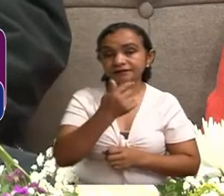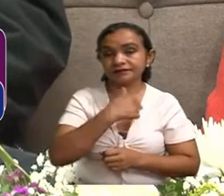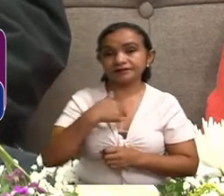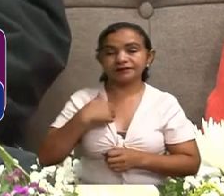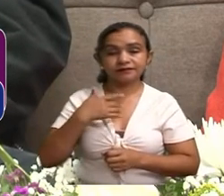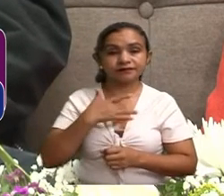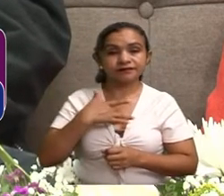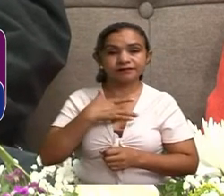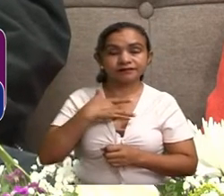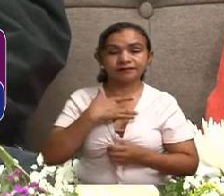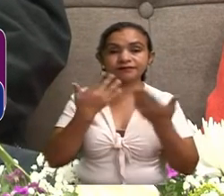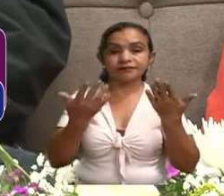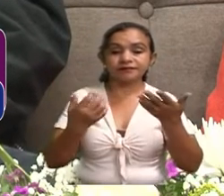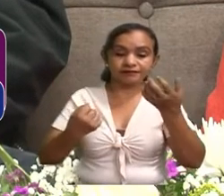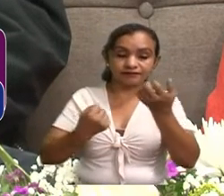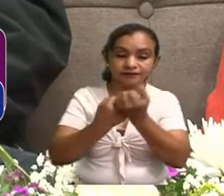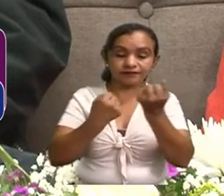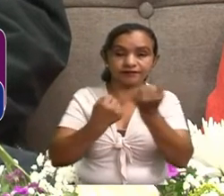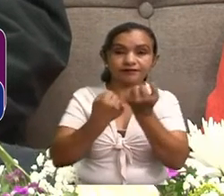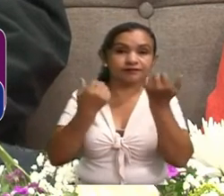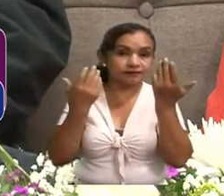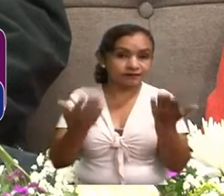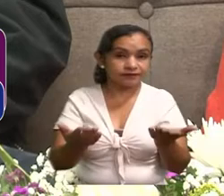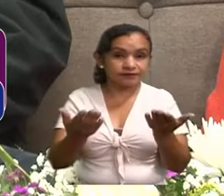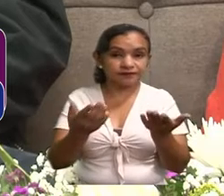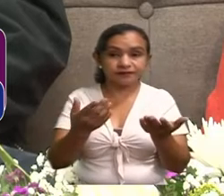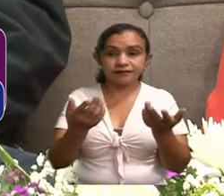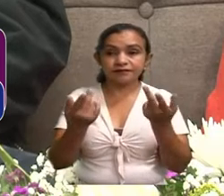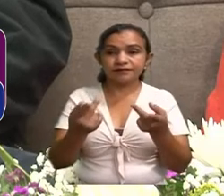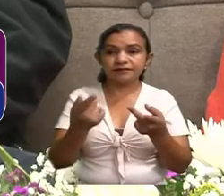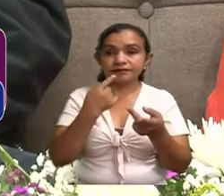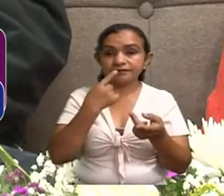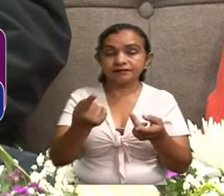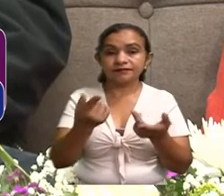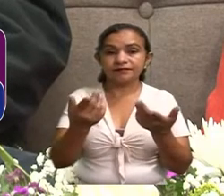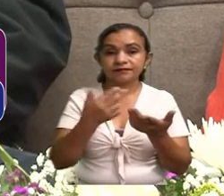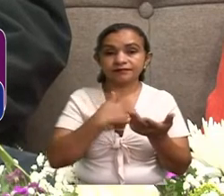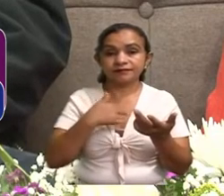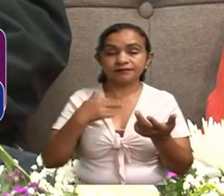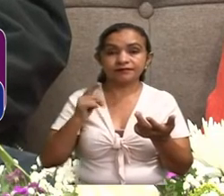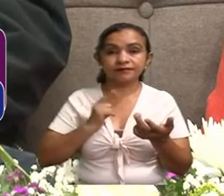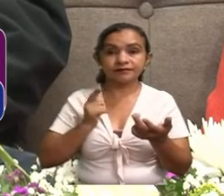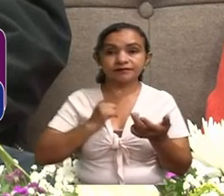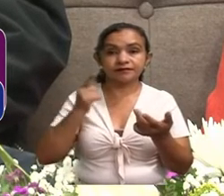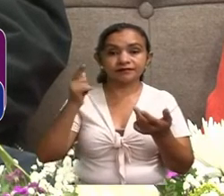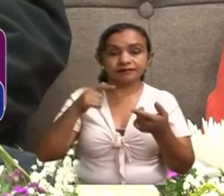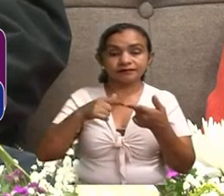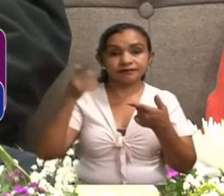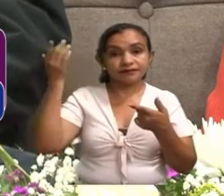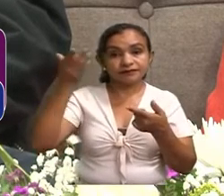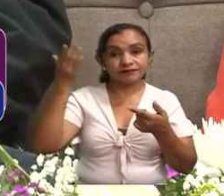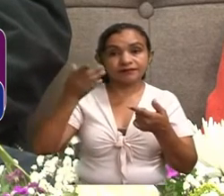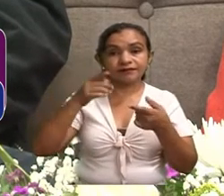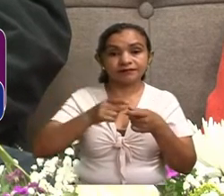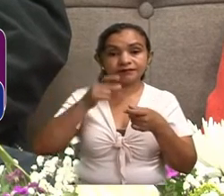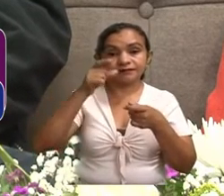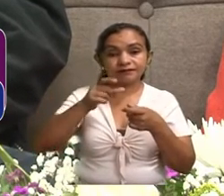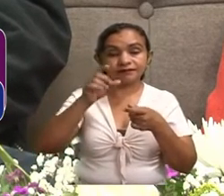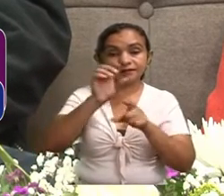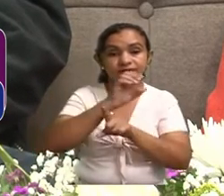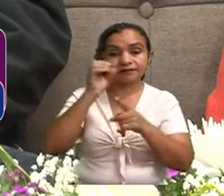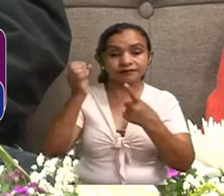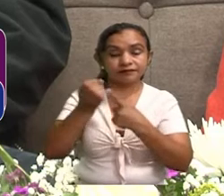requiere, pues, del apoyo y la cooperación. Por eso es que también nosotros tenemos, en este congreso, tenemos invitados